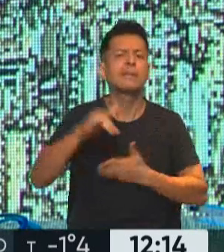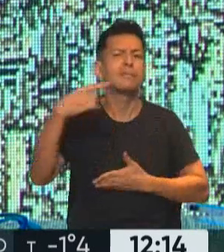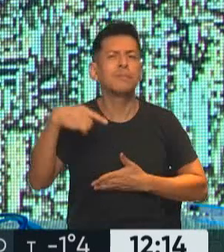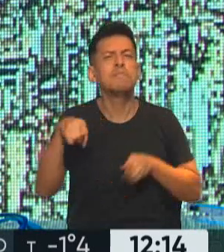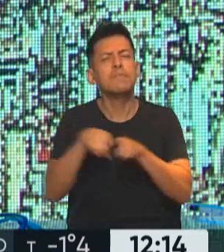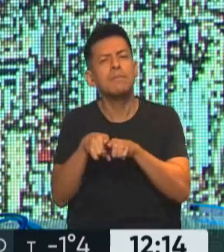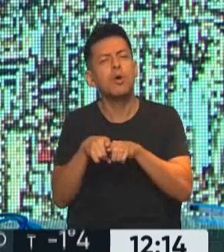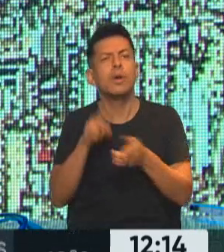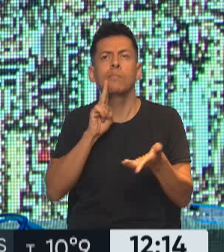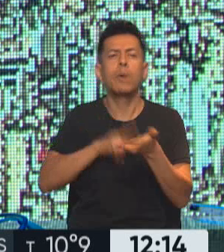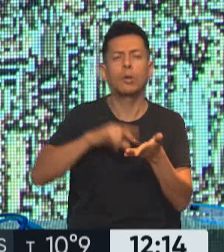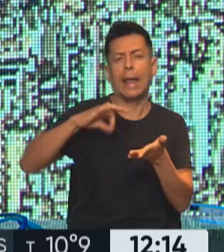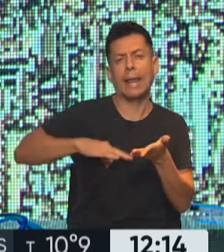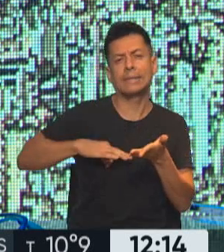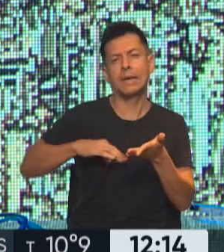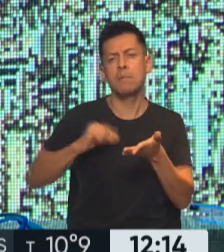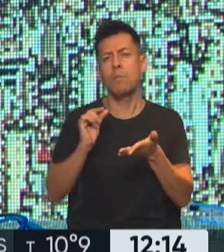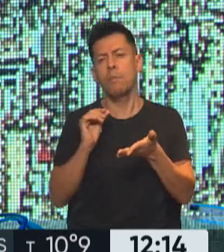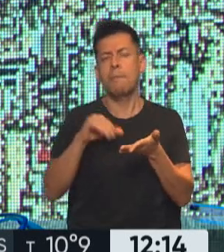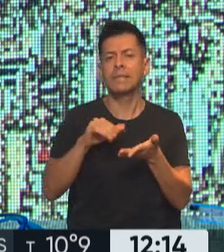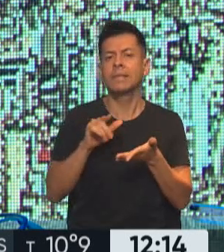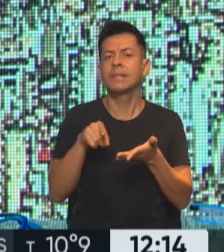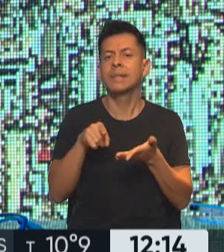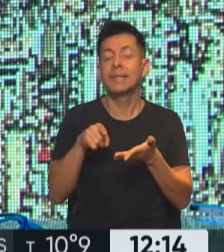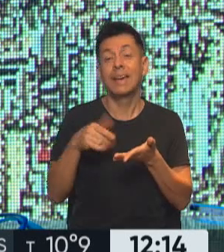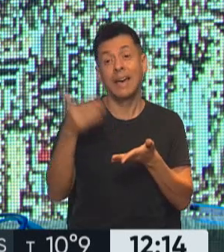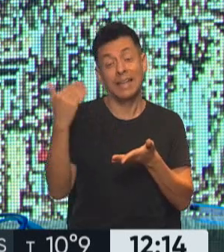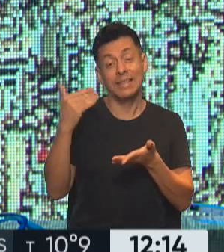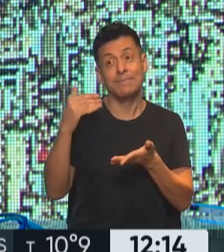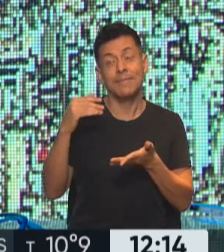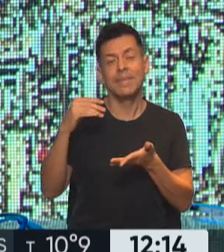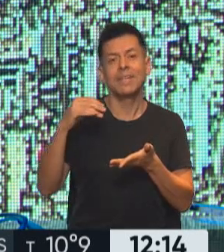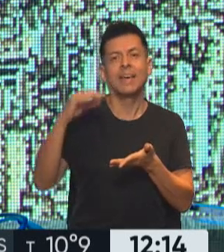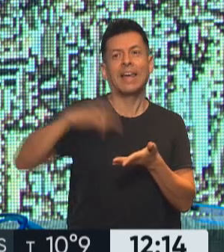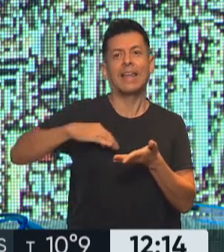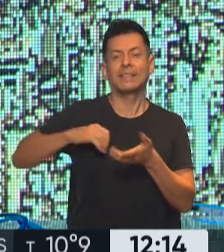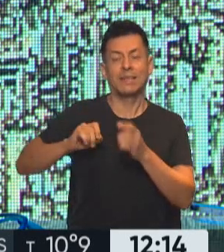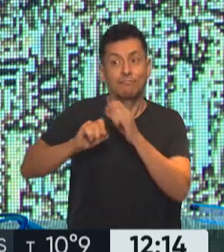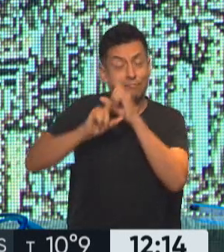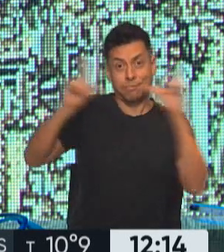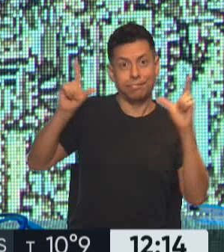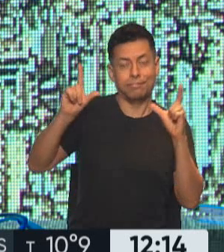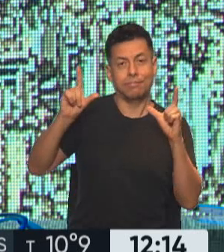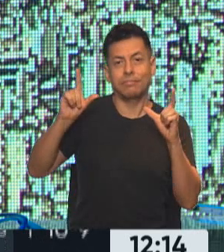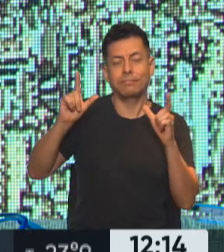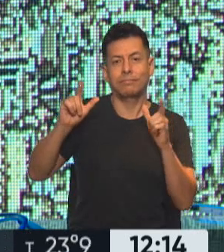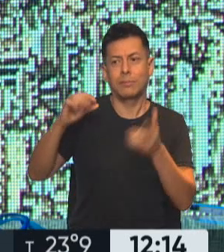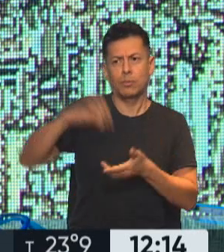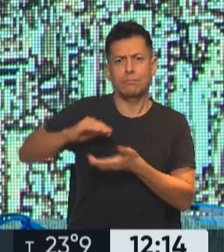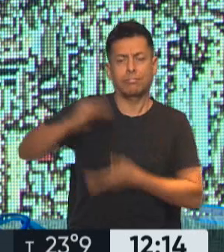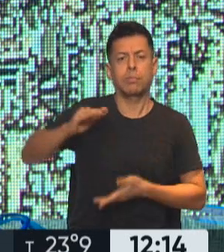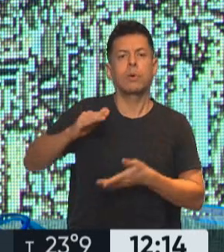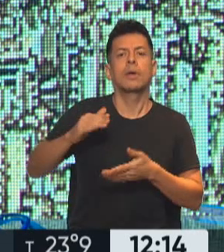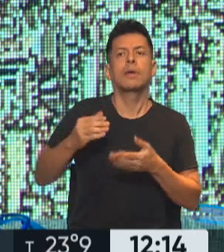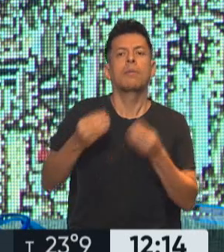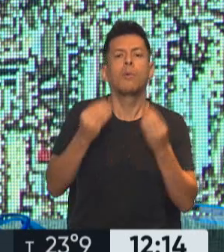las ganancias, es decir, porque a las ganancias extraordinarias, que llamó el ministro inesperadas, es decir, producto de los aumentos de los precios